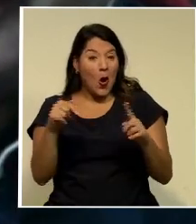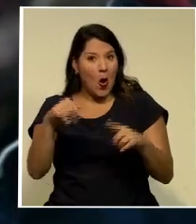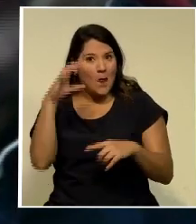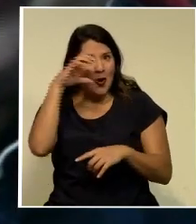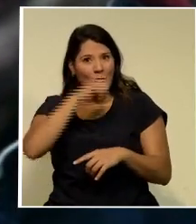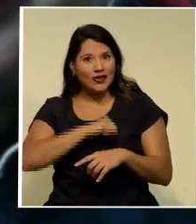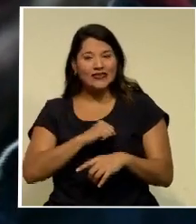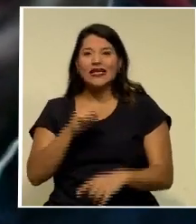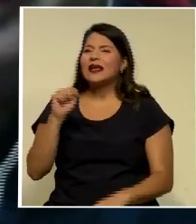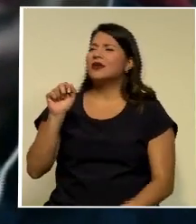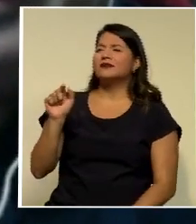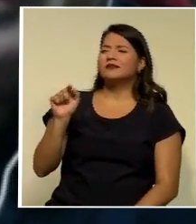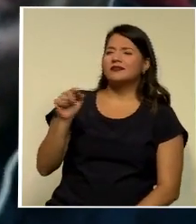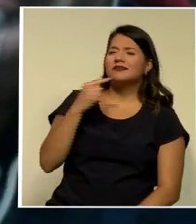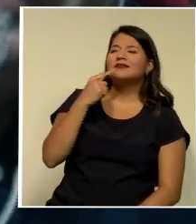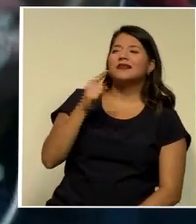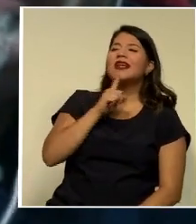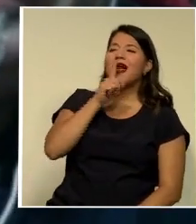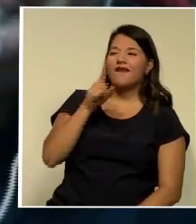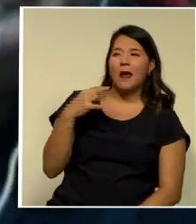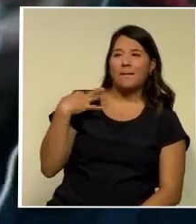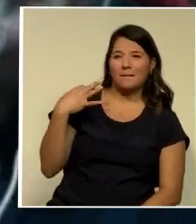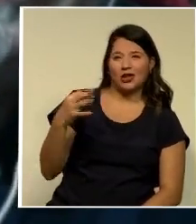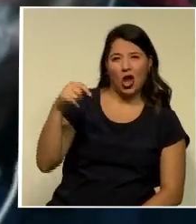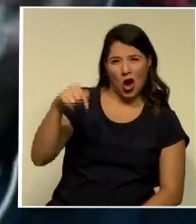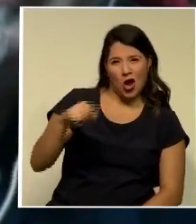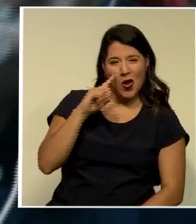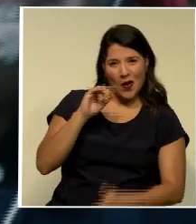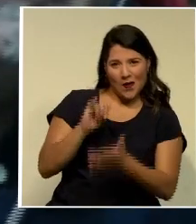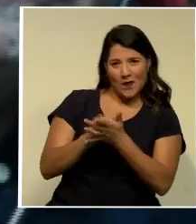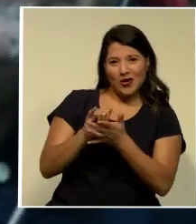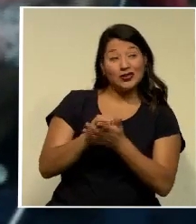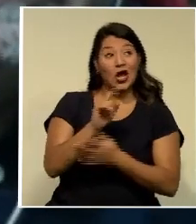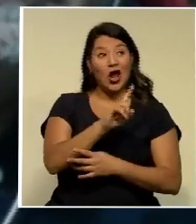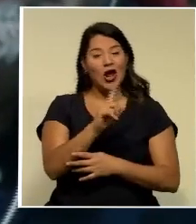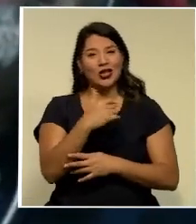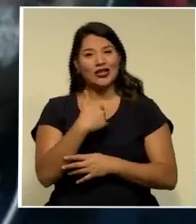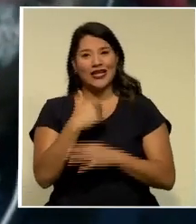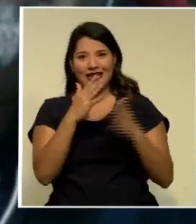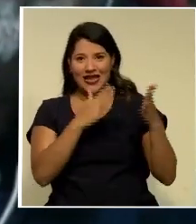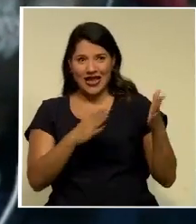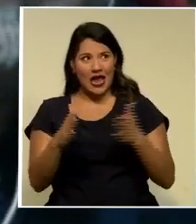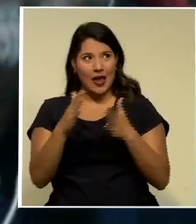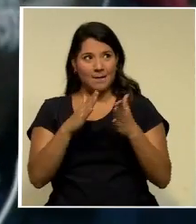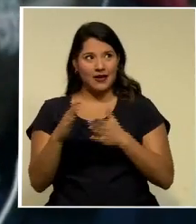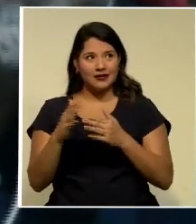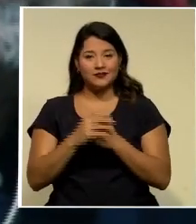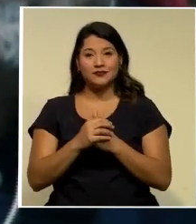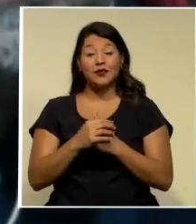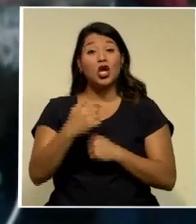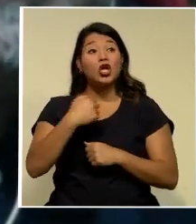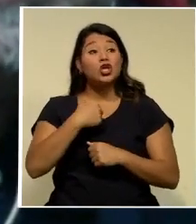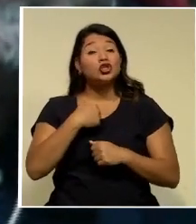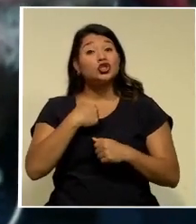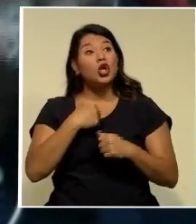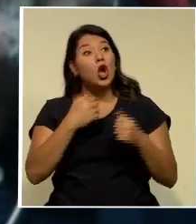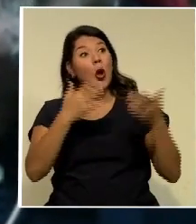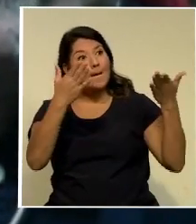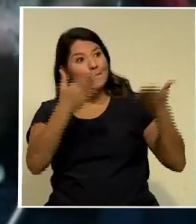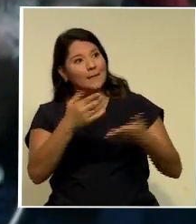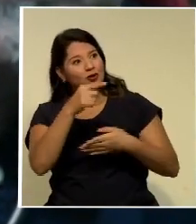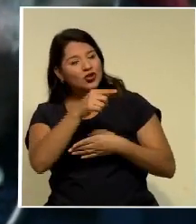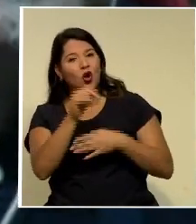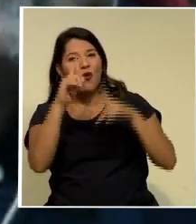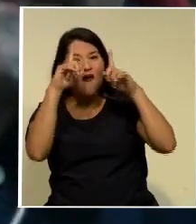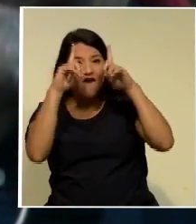verdad, di la verdad. No estaba planeado. Yo te presento a Ezequiel como fotoperiodista porque es una de tus